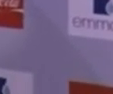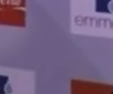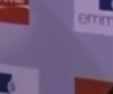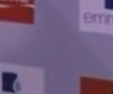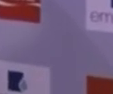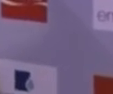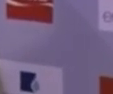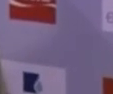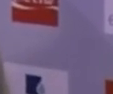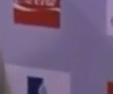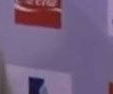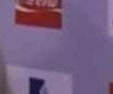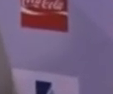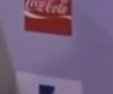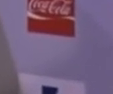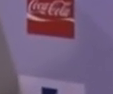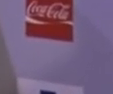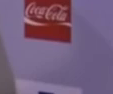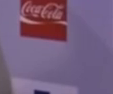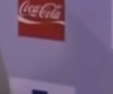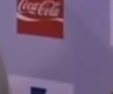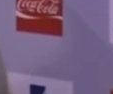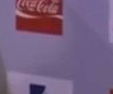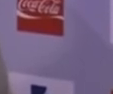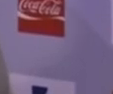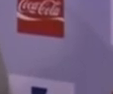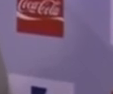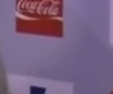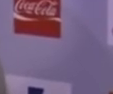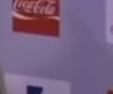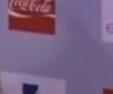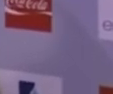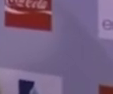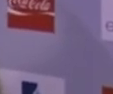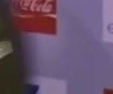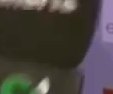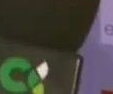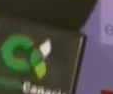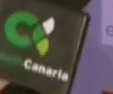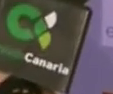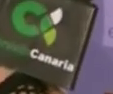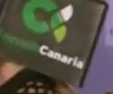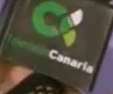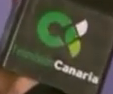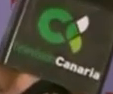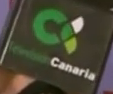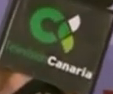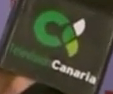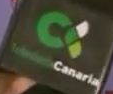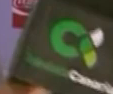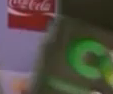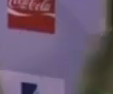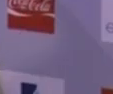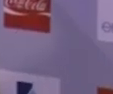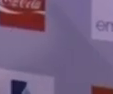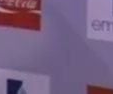intento tomar bien y además siempre digo lo mismo al político que le critica, si se pica, que se rasque. Exacto. Y una cuestión más.